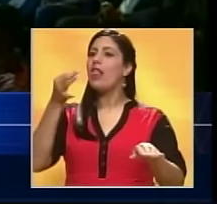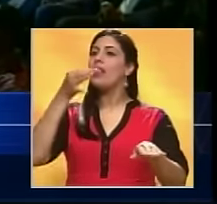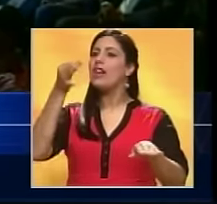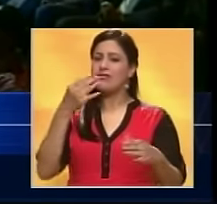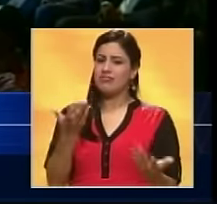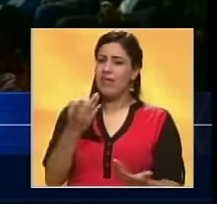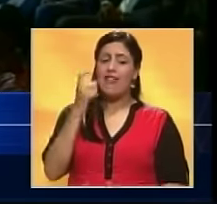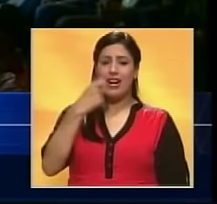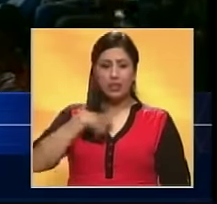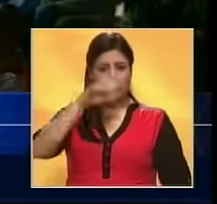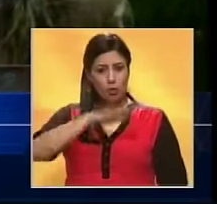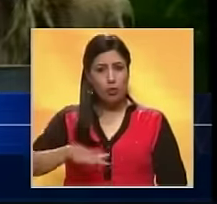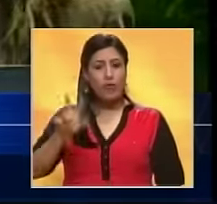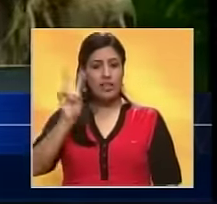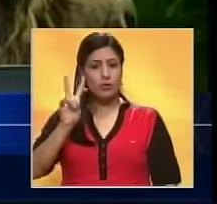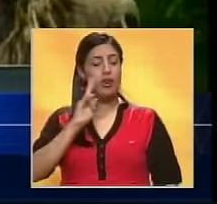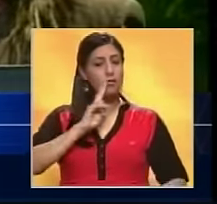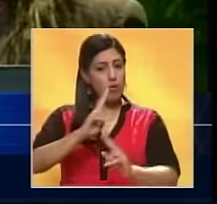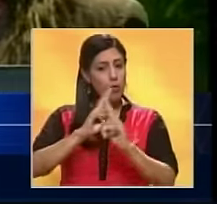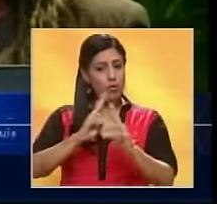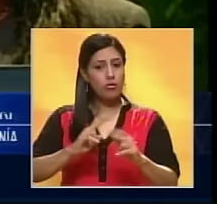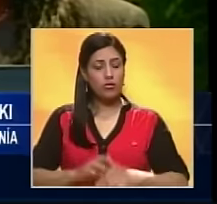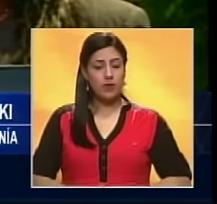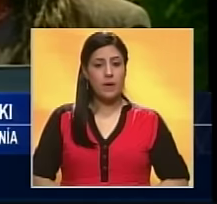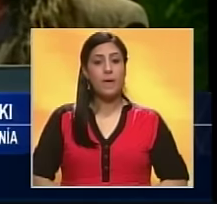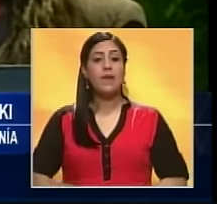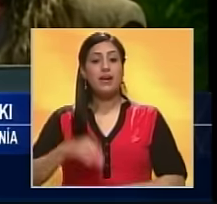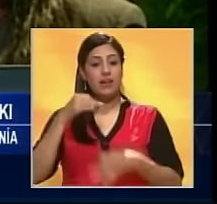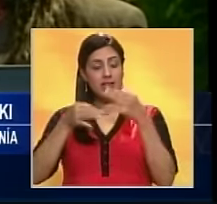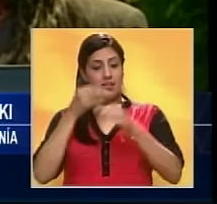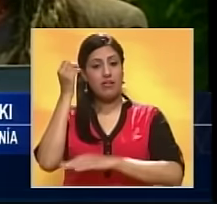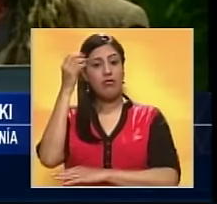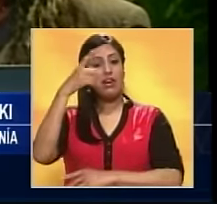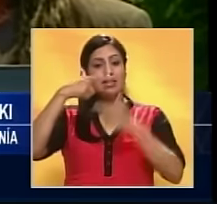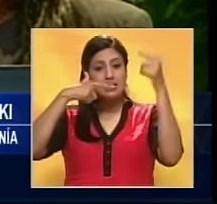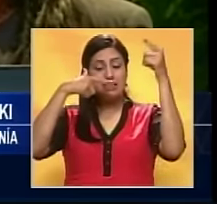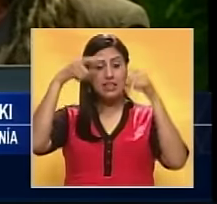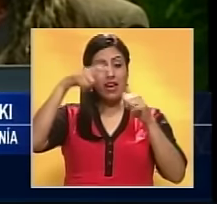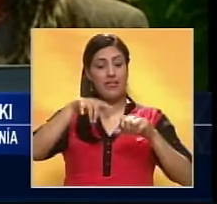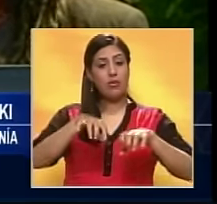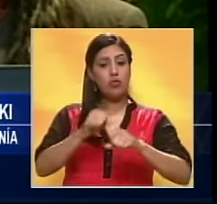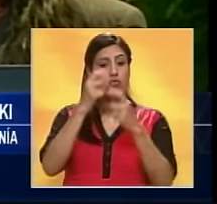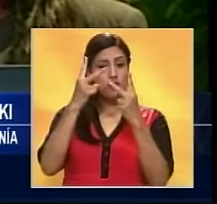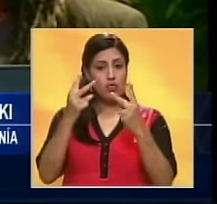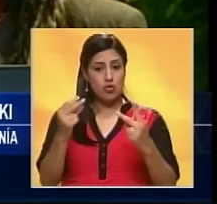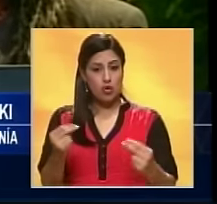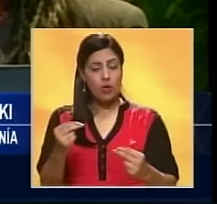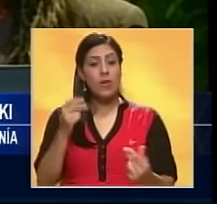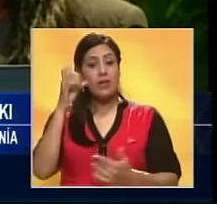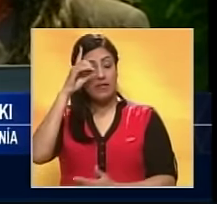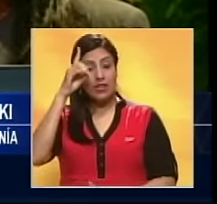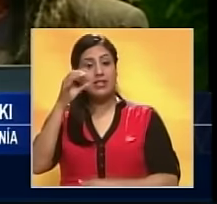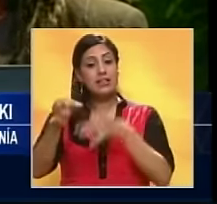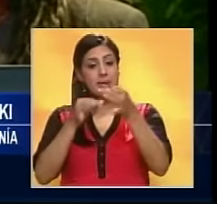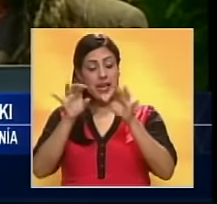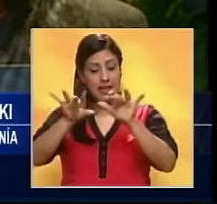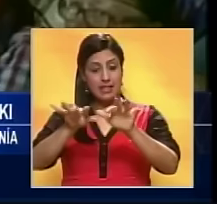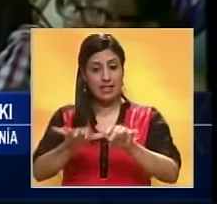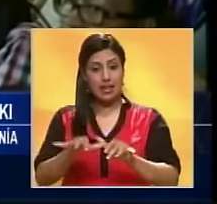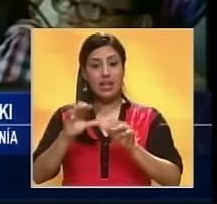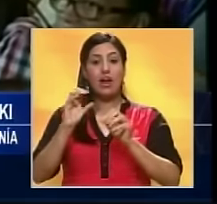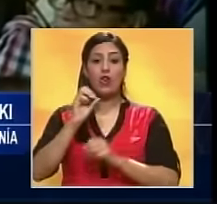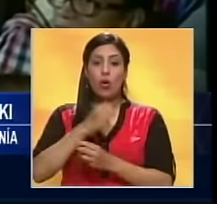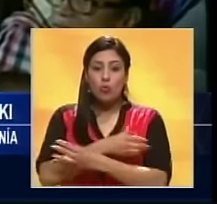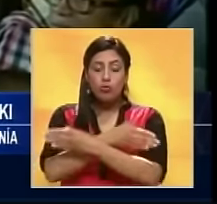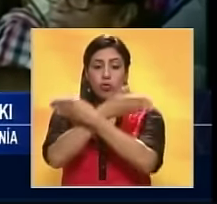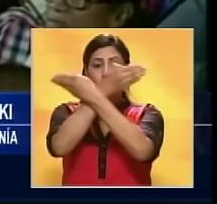de Venezuela para responderle. Durante su intervención en el foro Chávez Antiimperialista, Rodríguez aseveró que el secretario de la OEA,